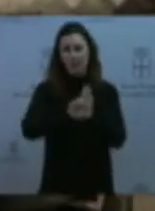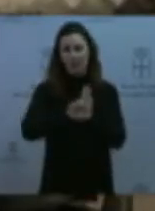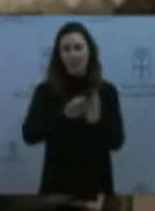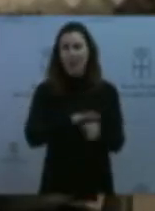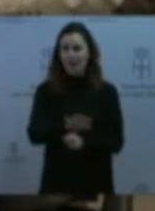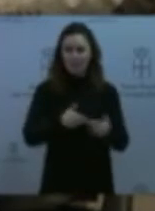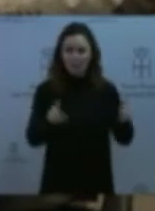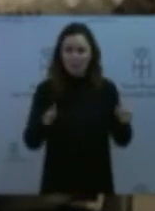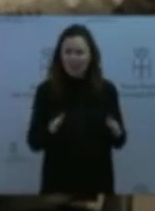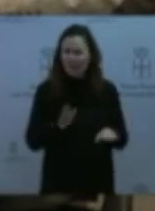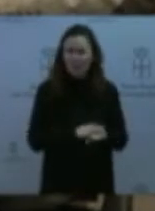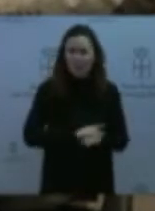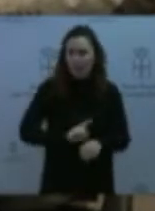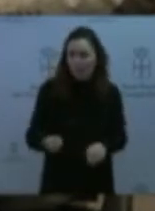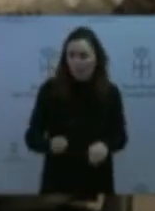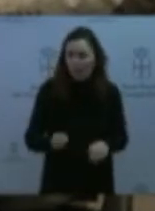han cerrado al respecto?